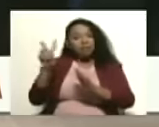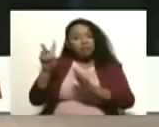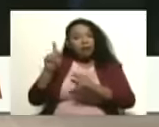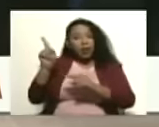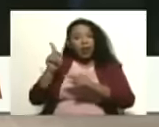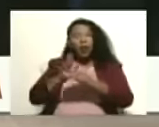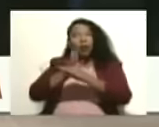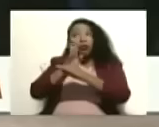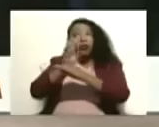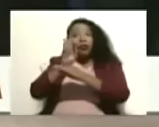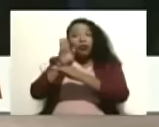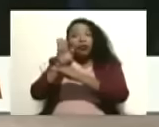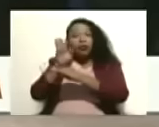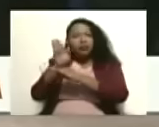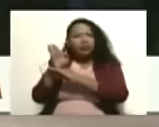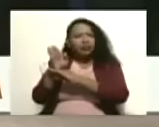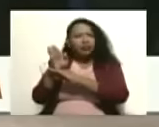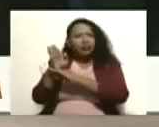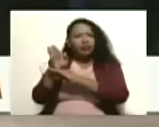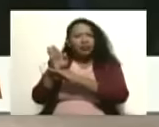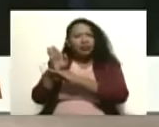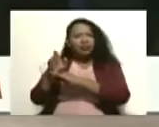fueron por lana y salieron trasquilados.